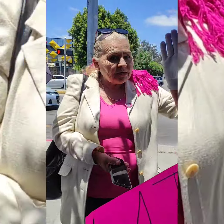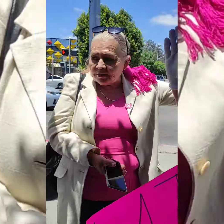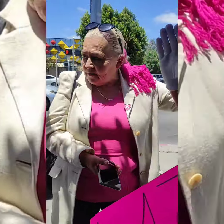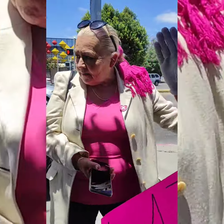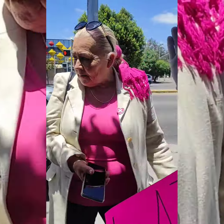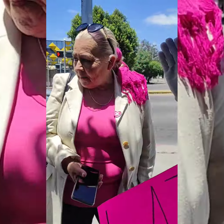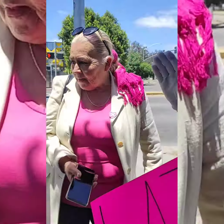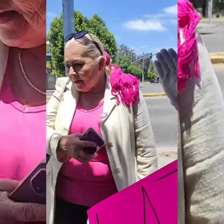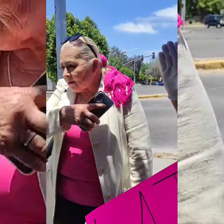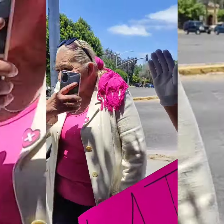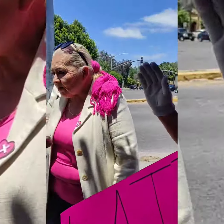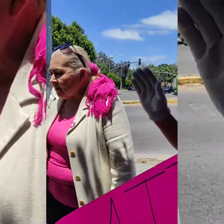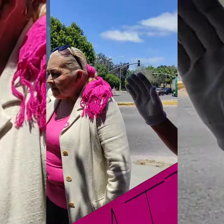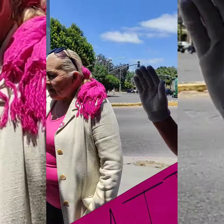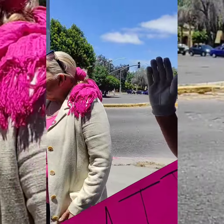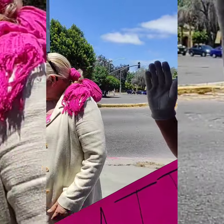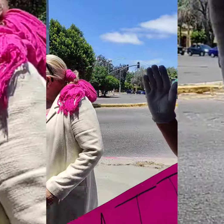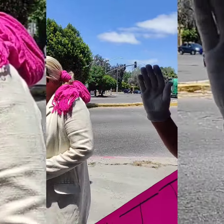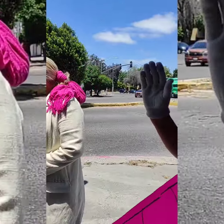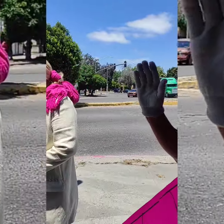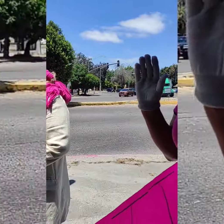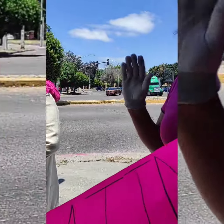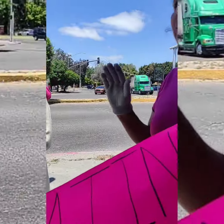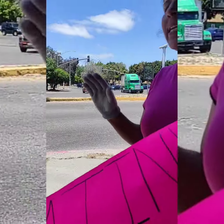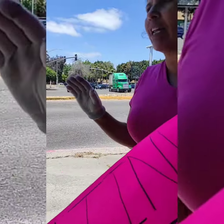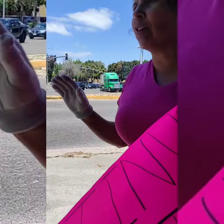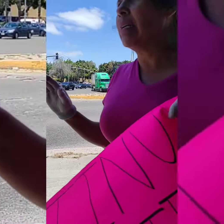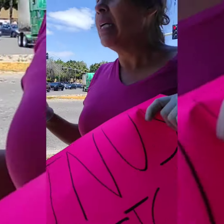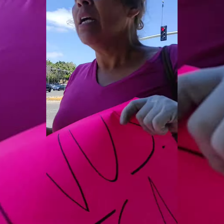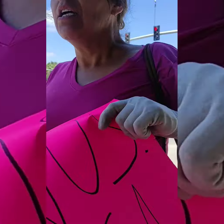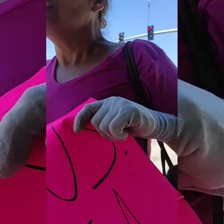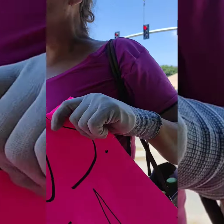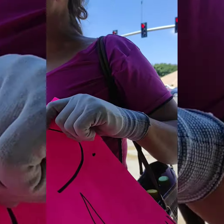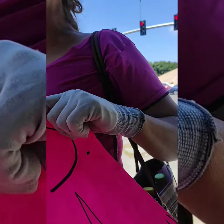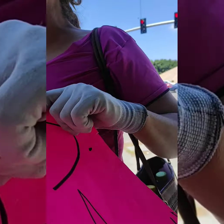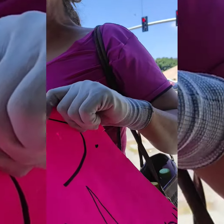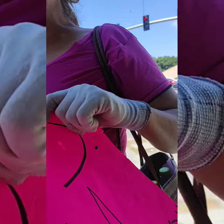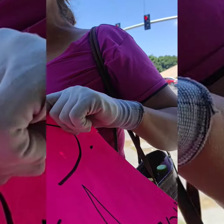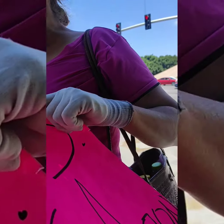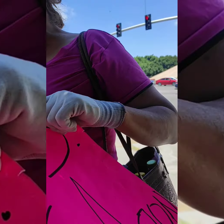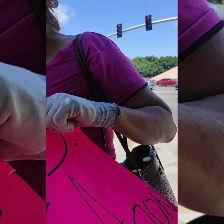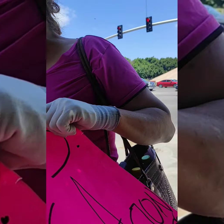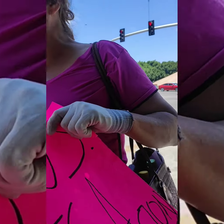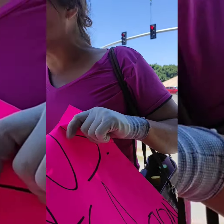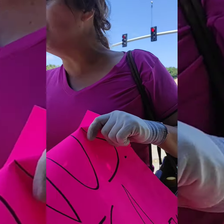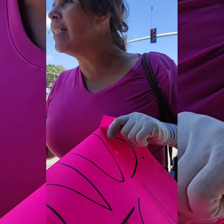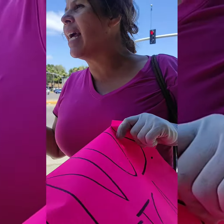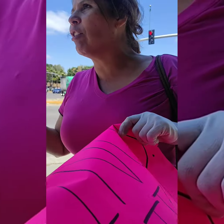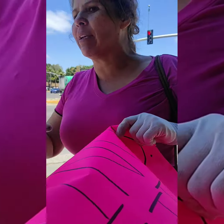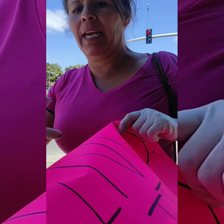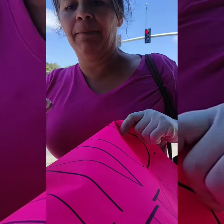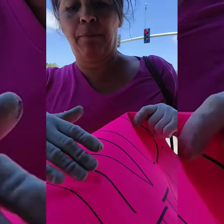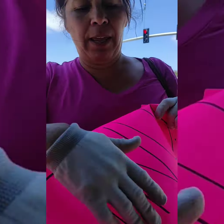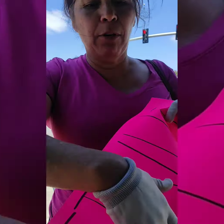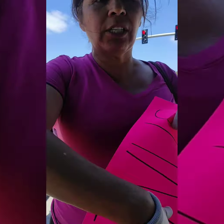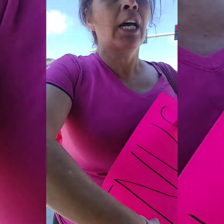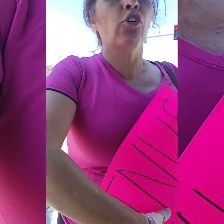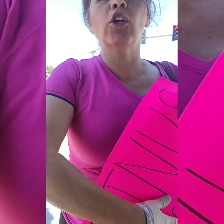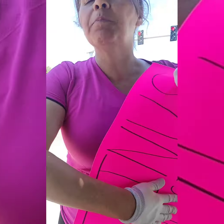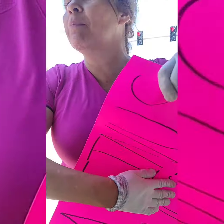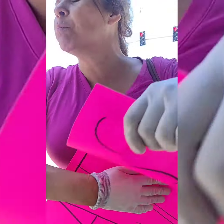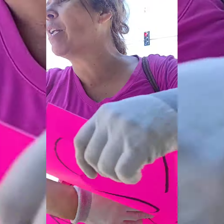Nada. Exactamente, le voy a decir una cosa, hay algo muy cierto. Desinformación. No, hay para mi criterio, hay algo muy cierto que